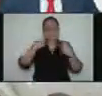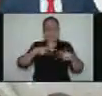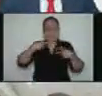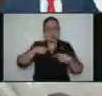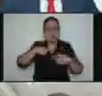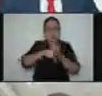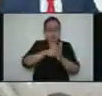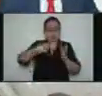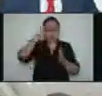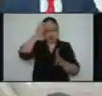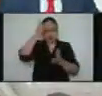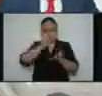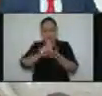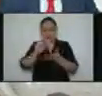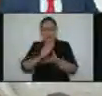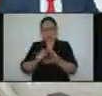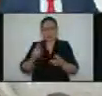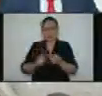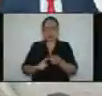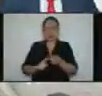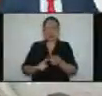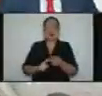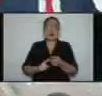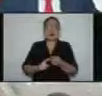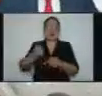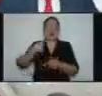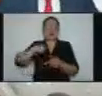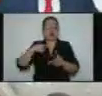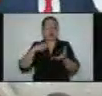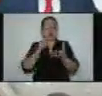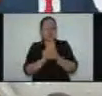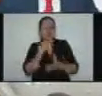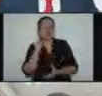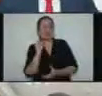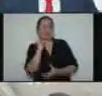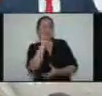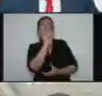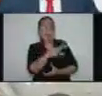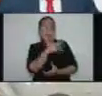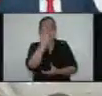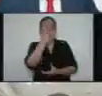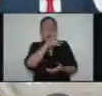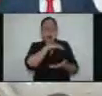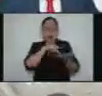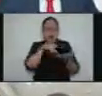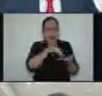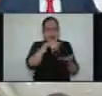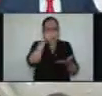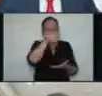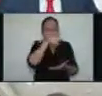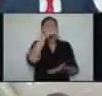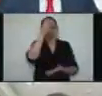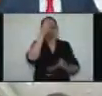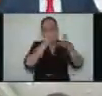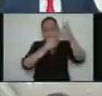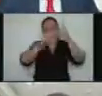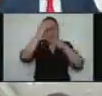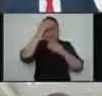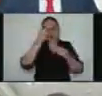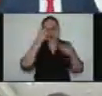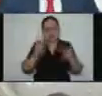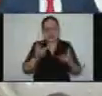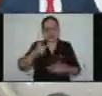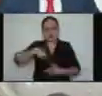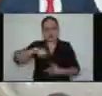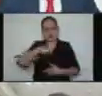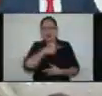mandarles lecturas. Necesitamos una sociedad que abandone los estereotipos,